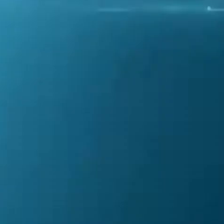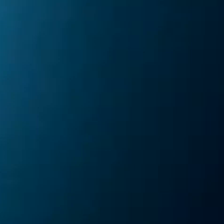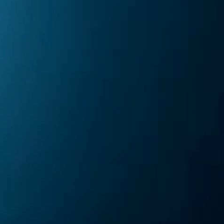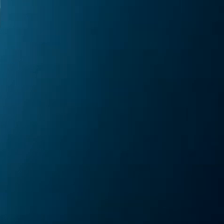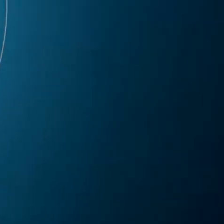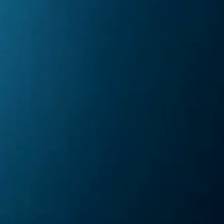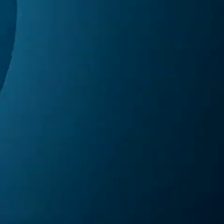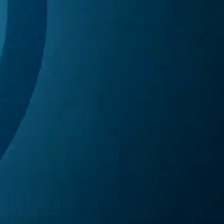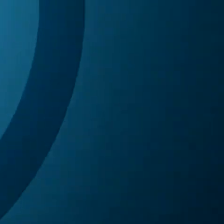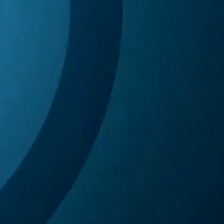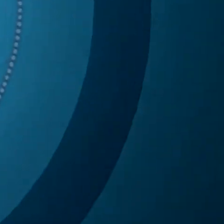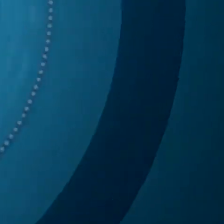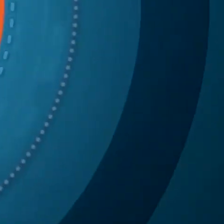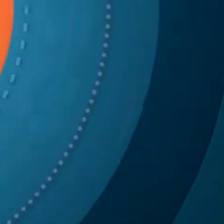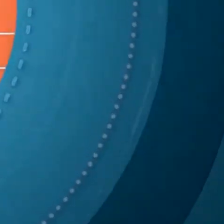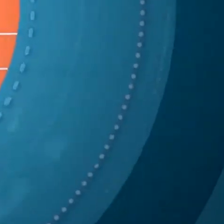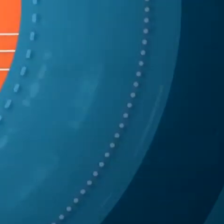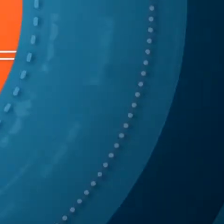¡Gracias!